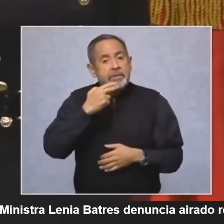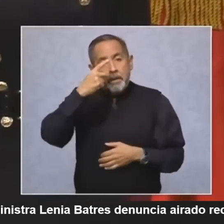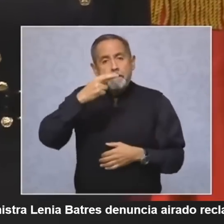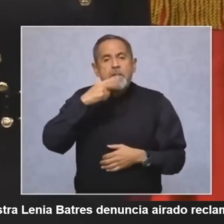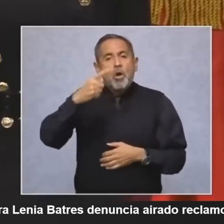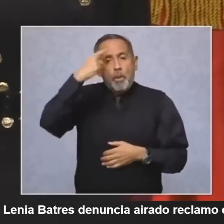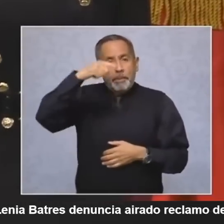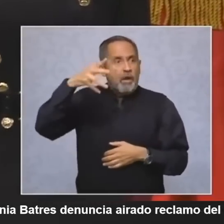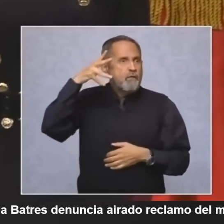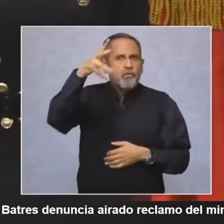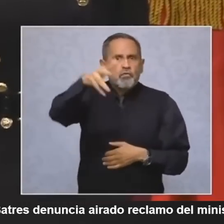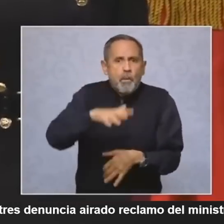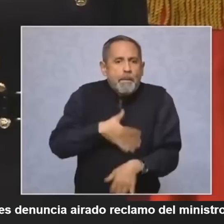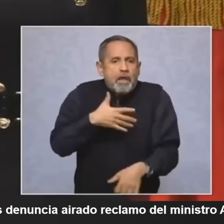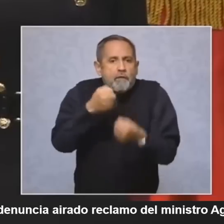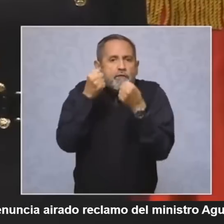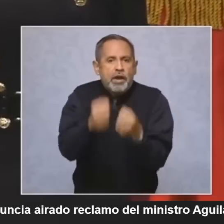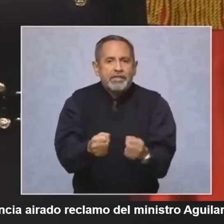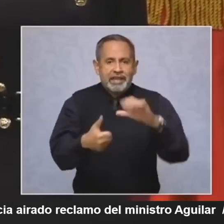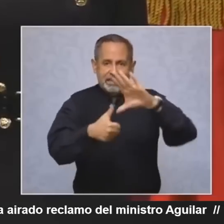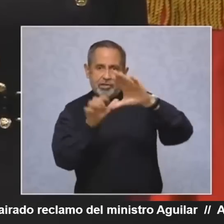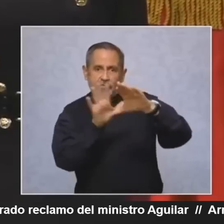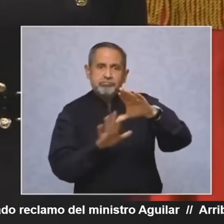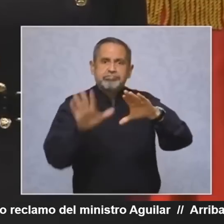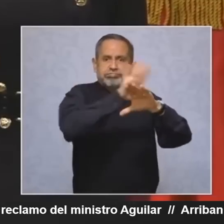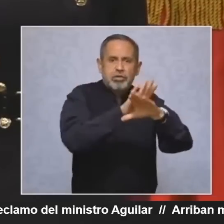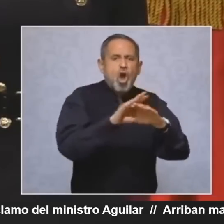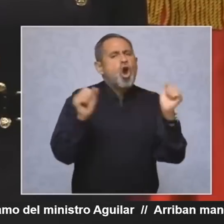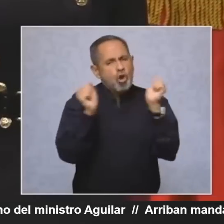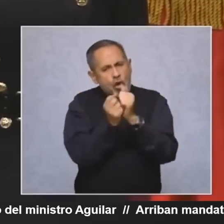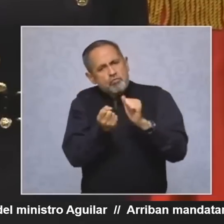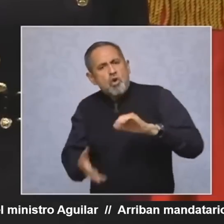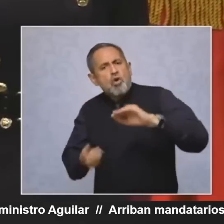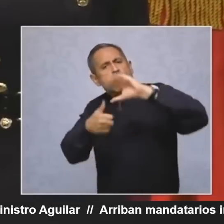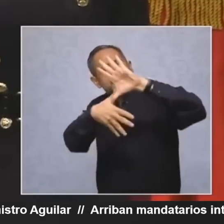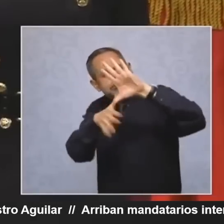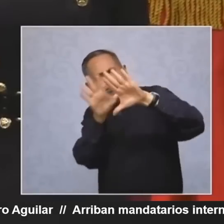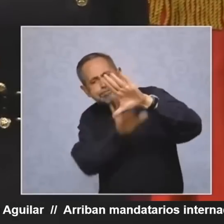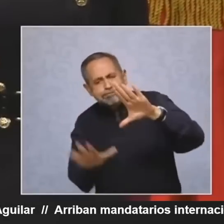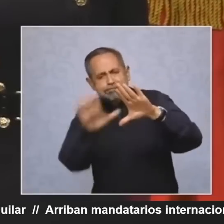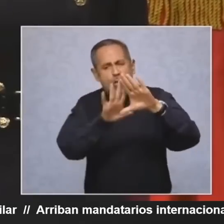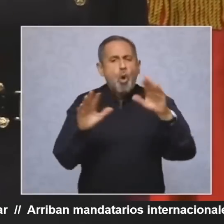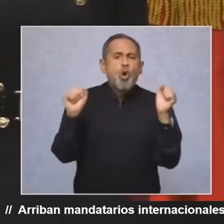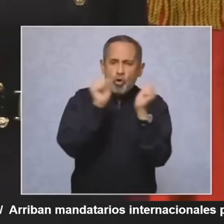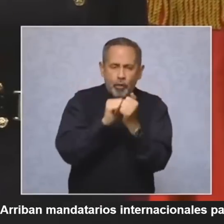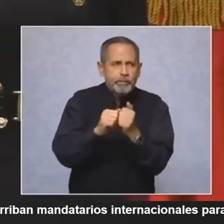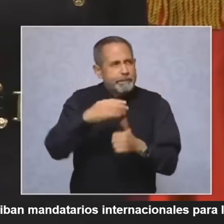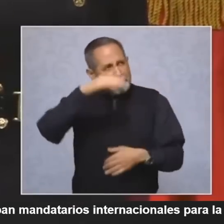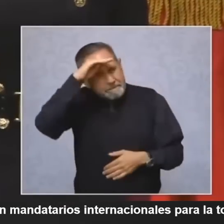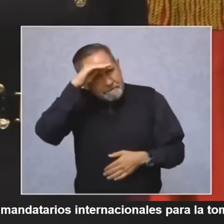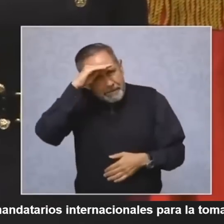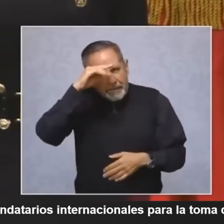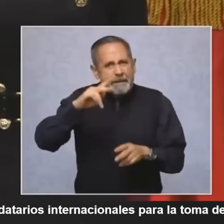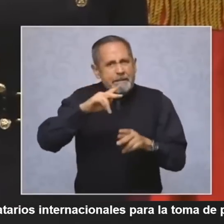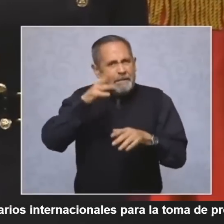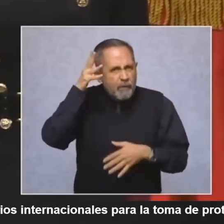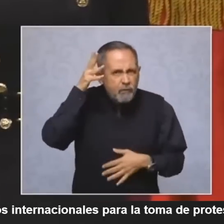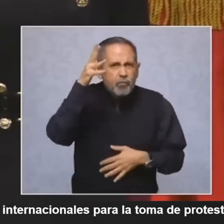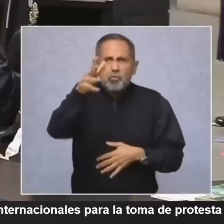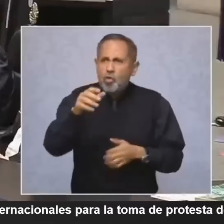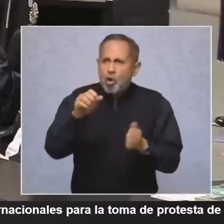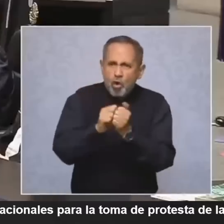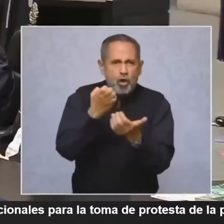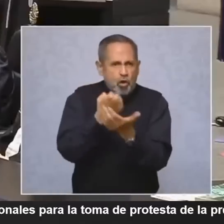mayor consolidación de la economía de todo el continente en una visión de presente y futuro de la economía